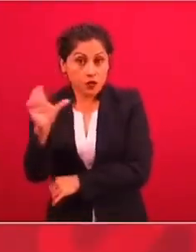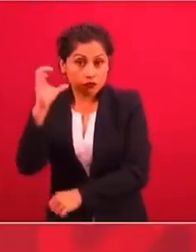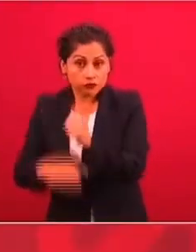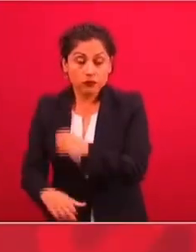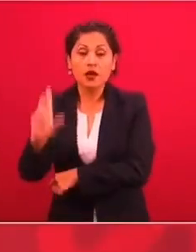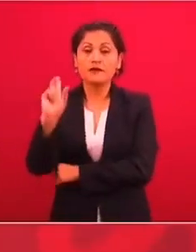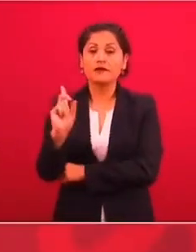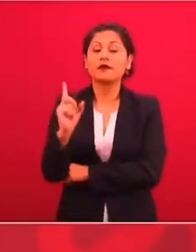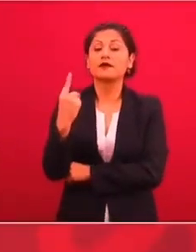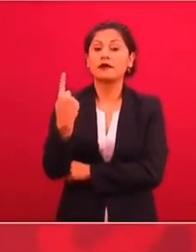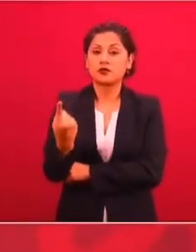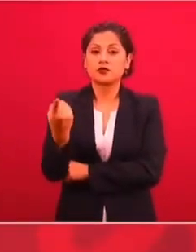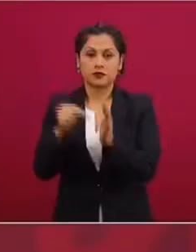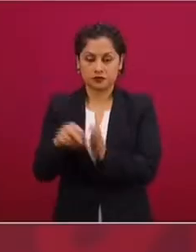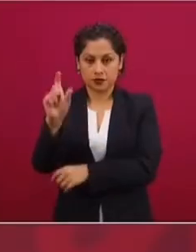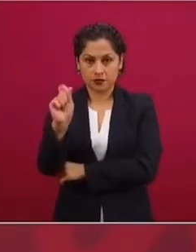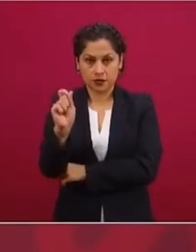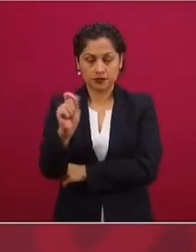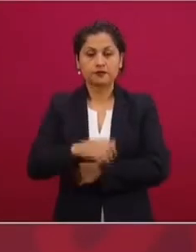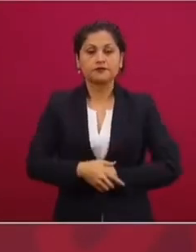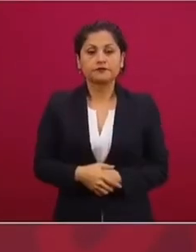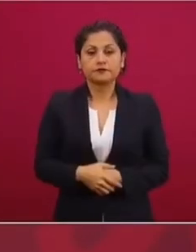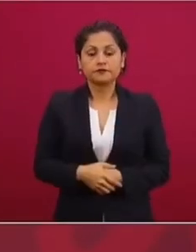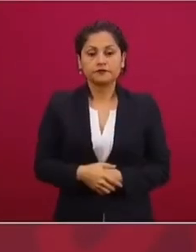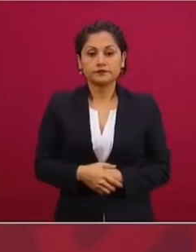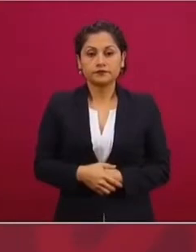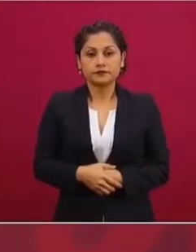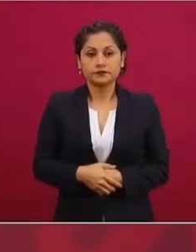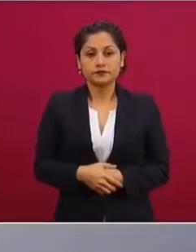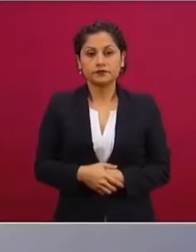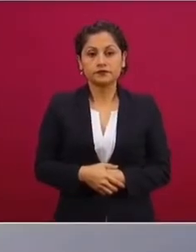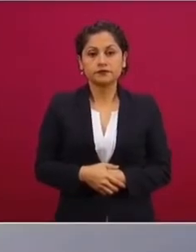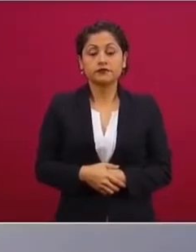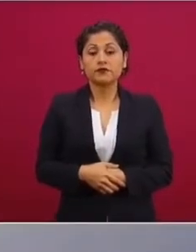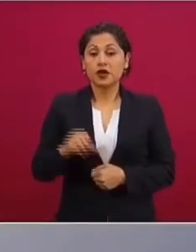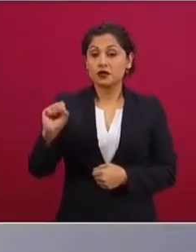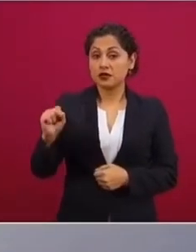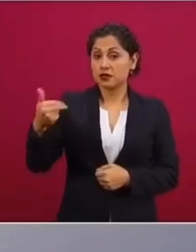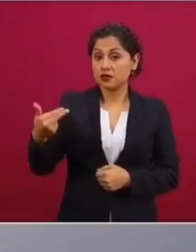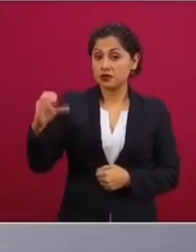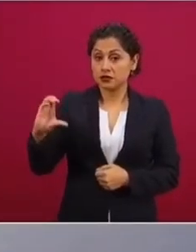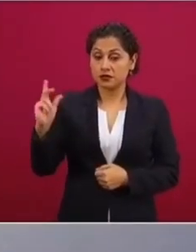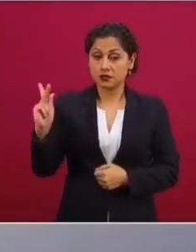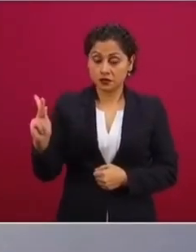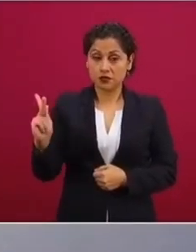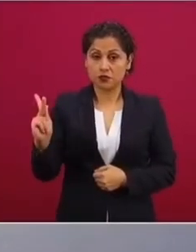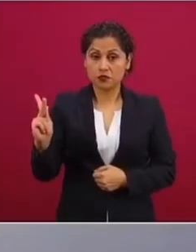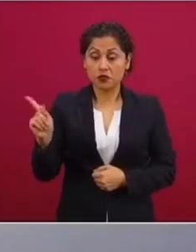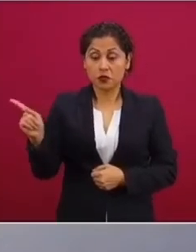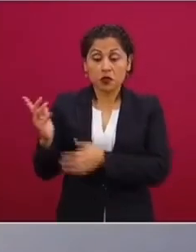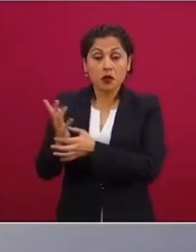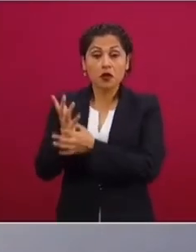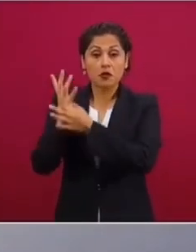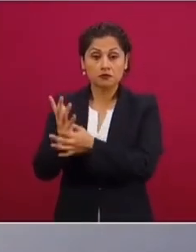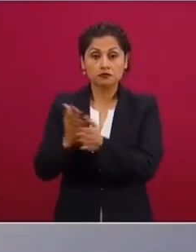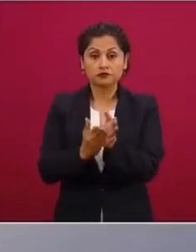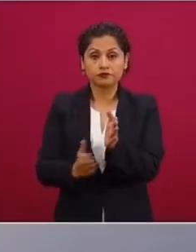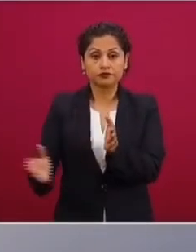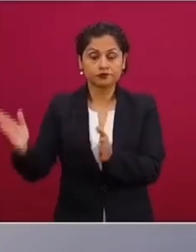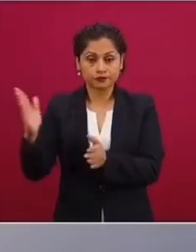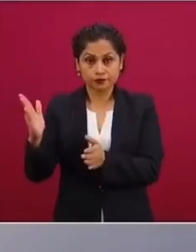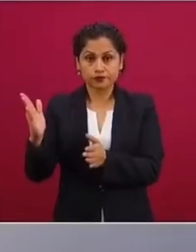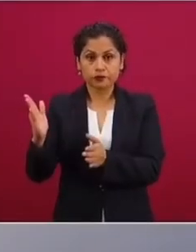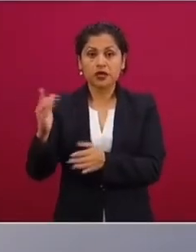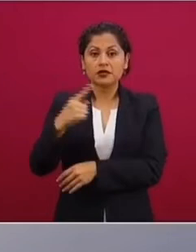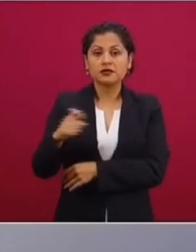del dos mil veinte. Segundo, la Secretaría de Hacienda y Crédito Público, en un plazo no mayor de